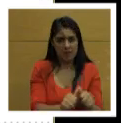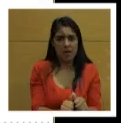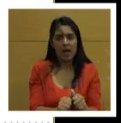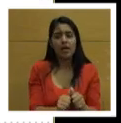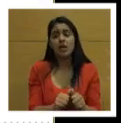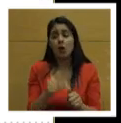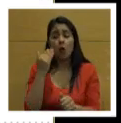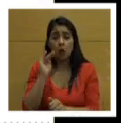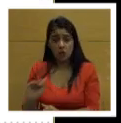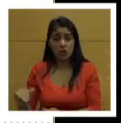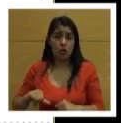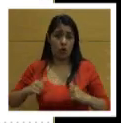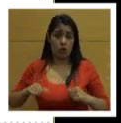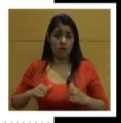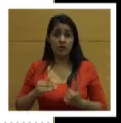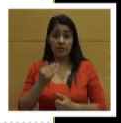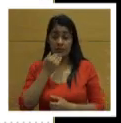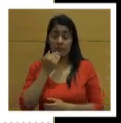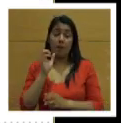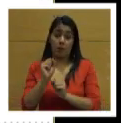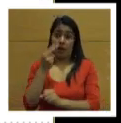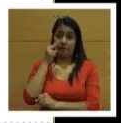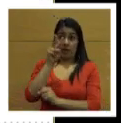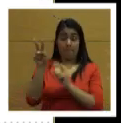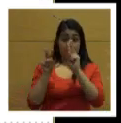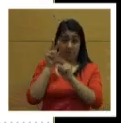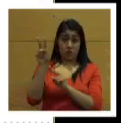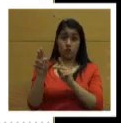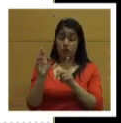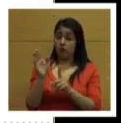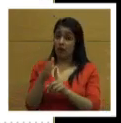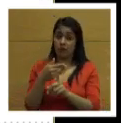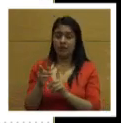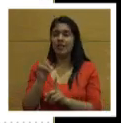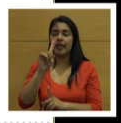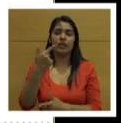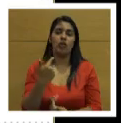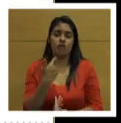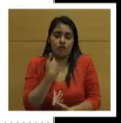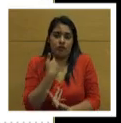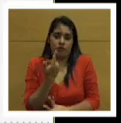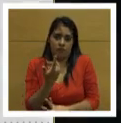o niños, adolescentes que hayan sido espectadores de la violencia, que no sean incluso familiares de ellos. ¿Ya?